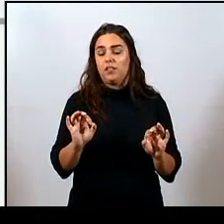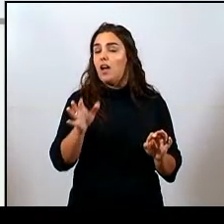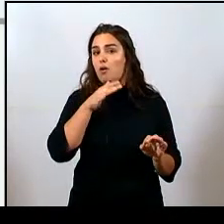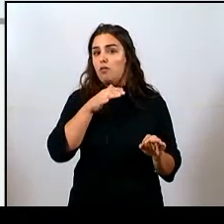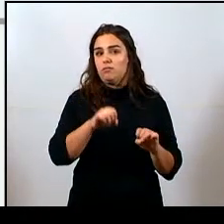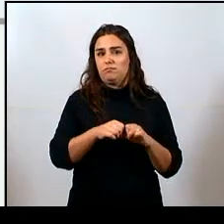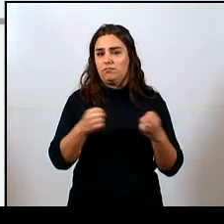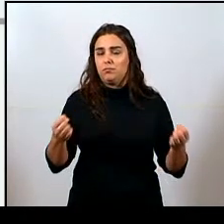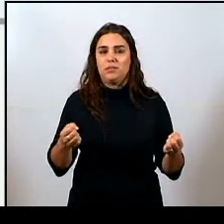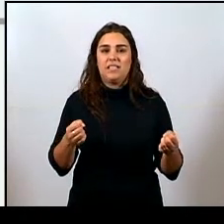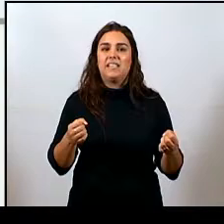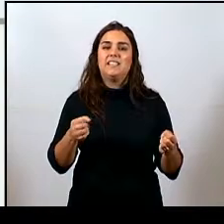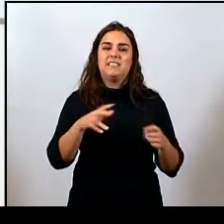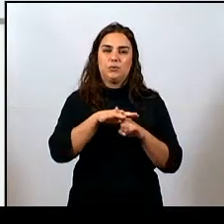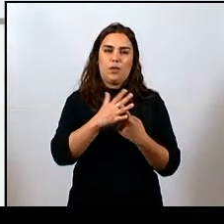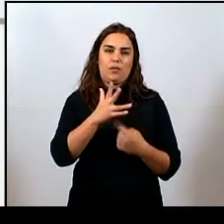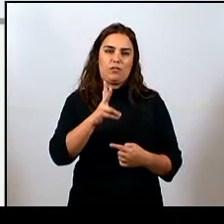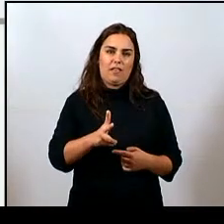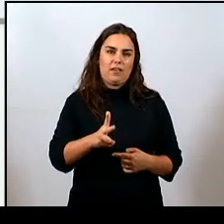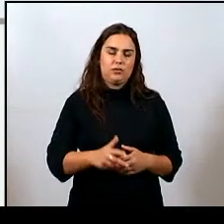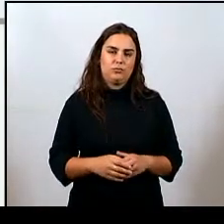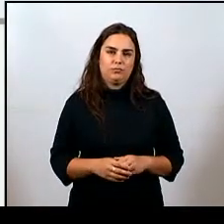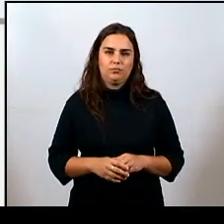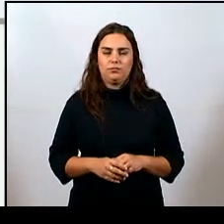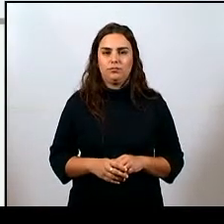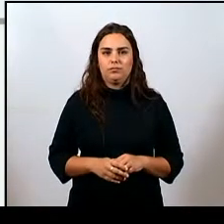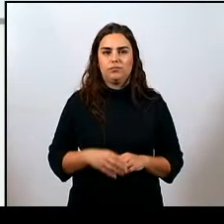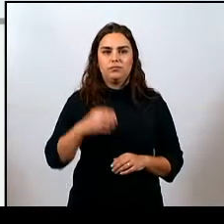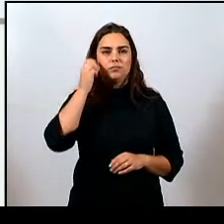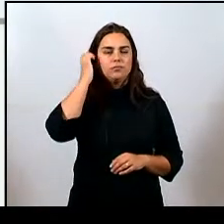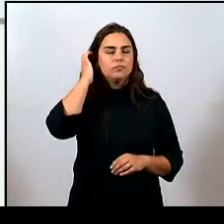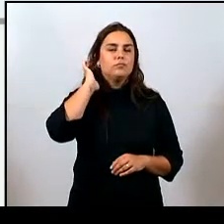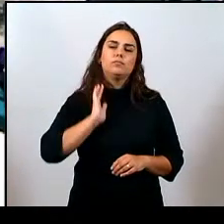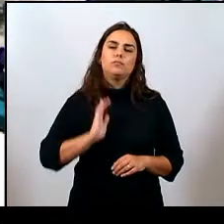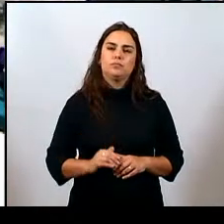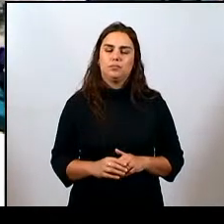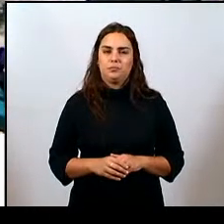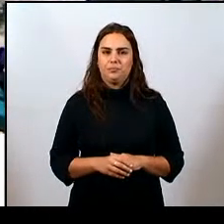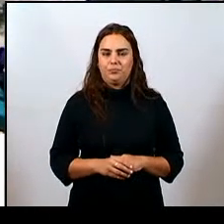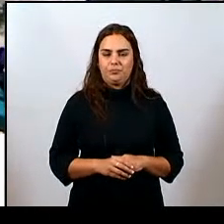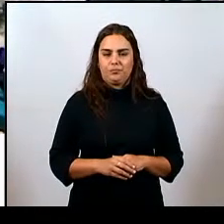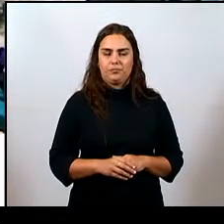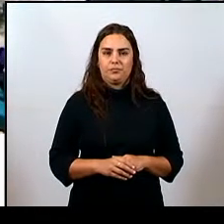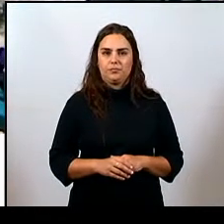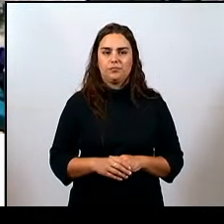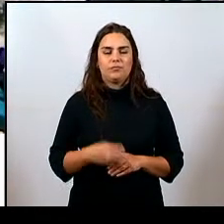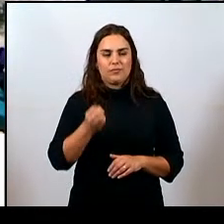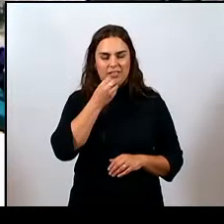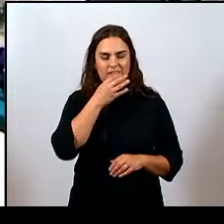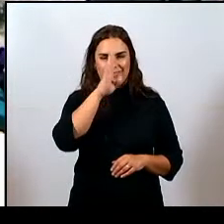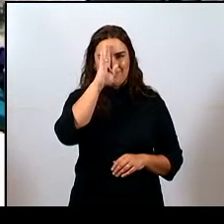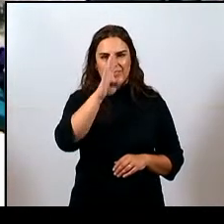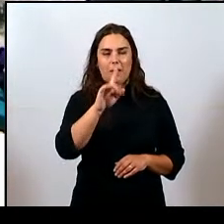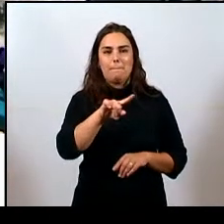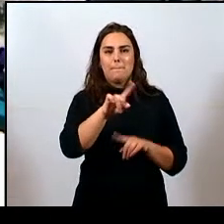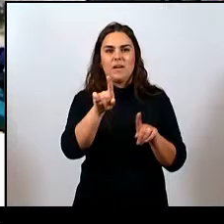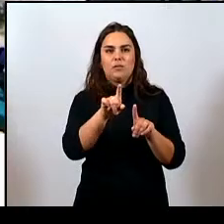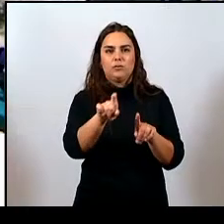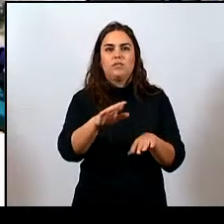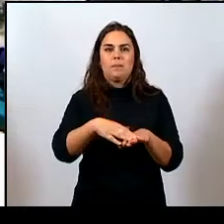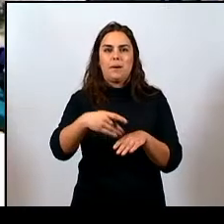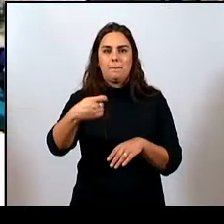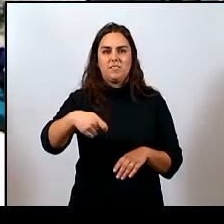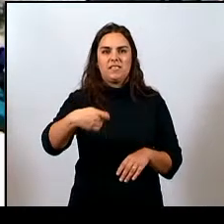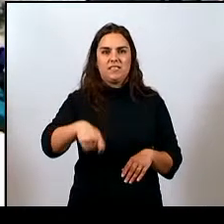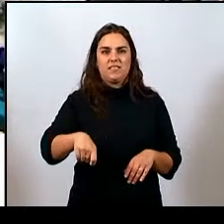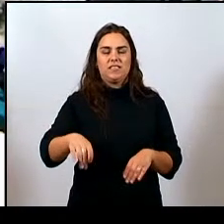total del Estado de Derecho, claro. ¿Qué tal? Muy buenas. Pregunta para la presidenta